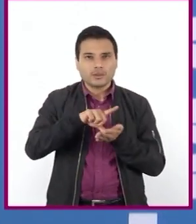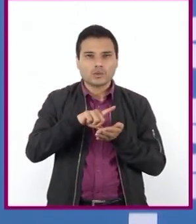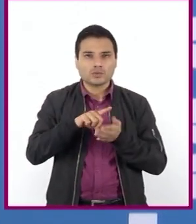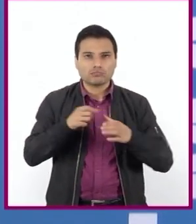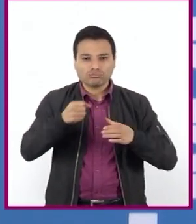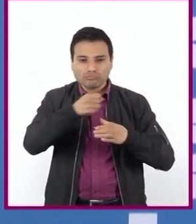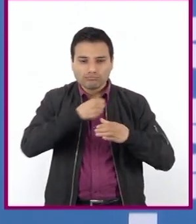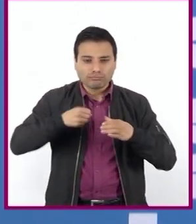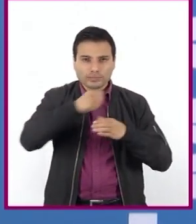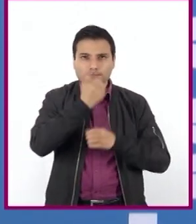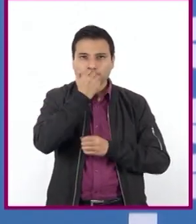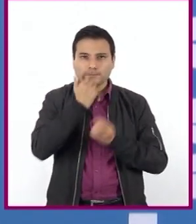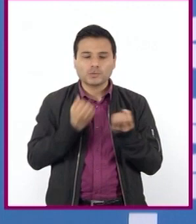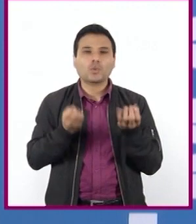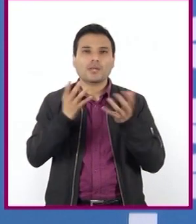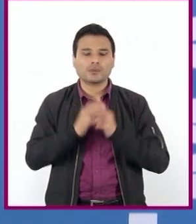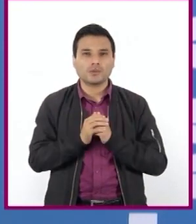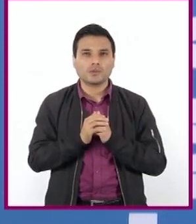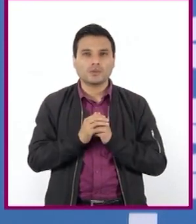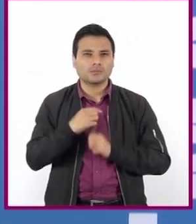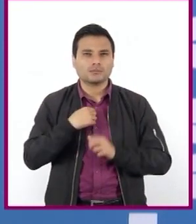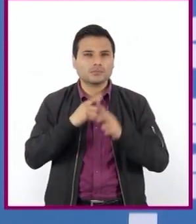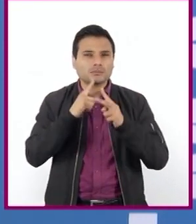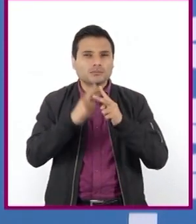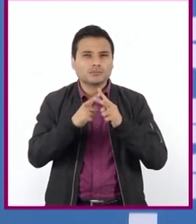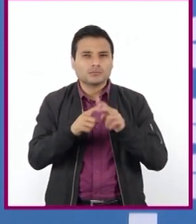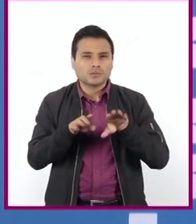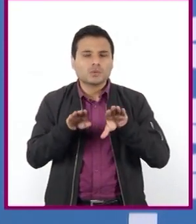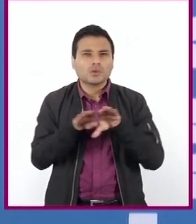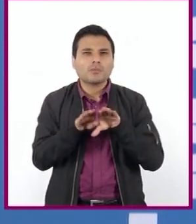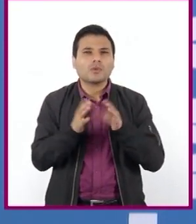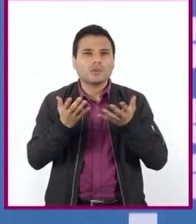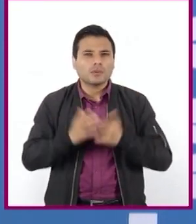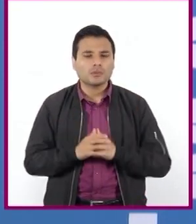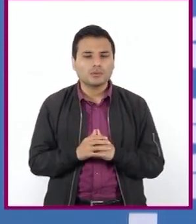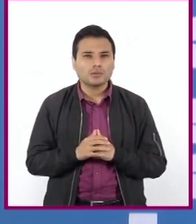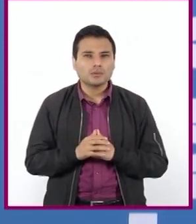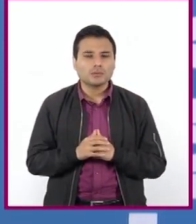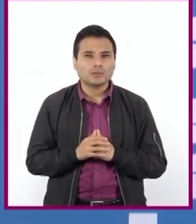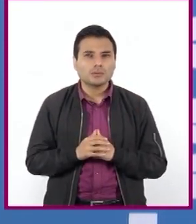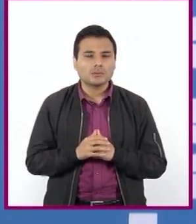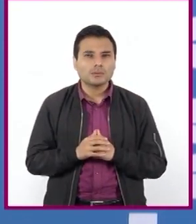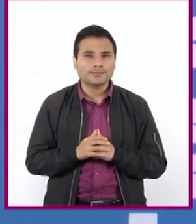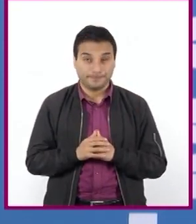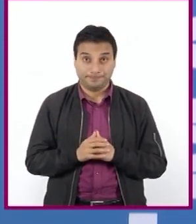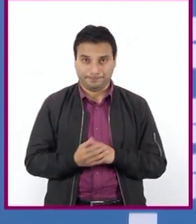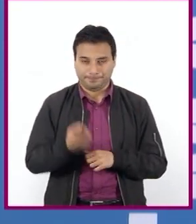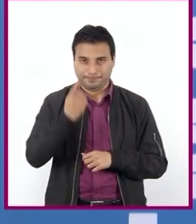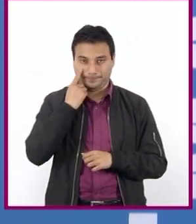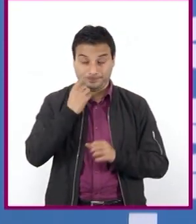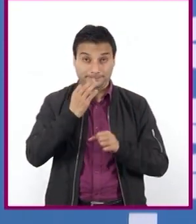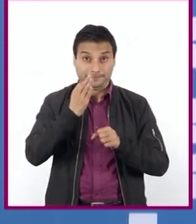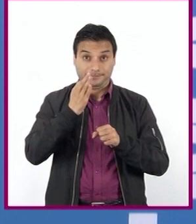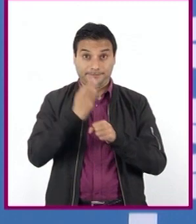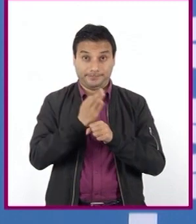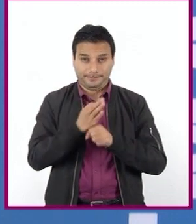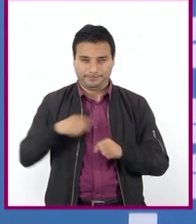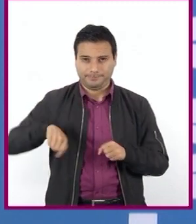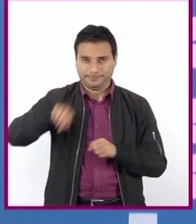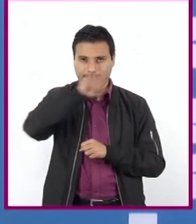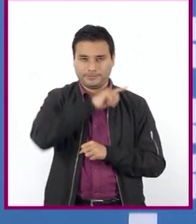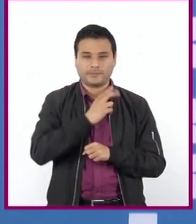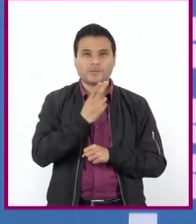¿Qué procedimiento utilizarían para obtener una menor porción de agua? En este caso, nosotros vamos